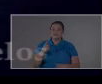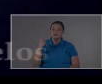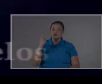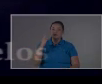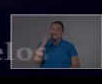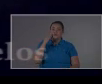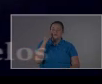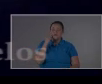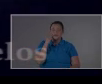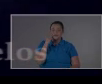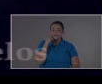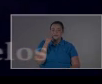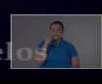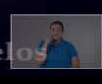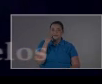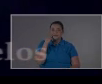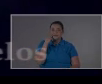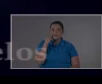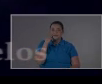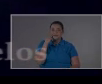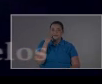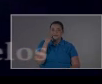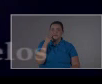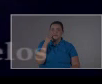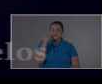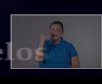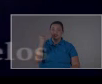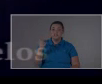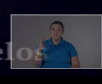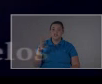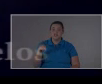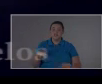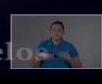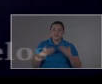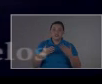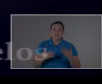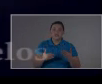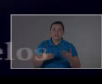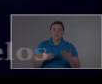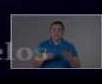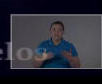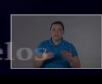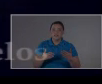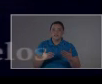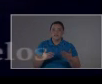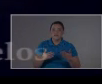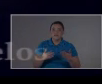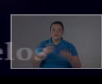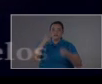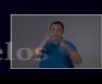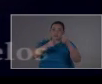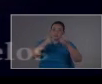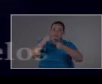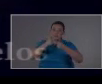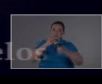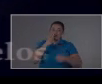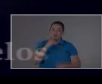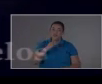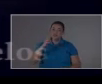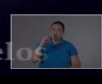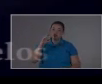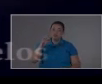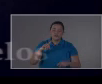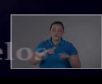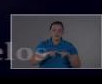madre deja de darle de lactancia a un hijo, enfrenta un tipo de duelo ahí, porque ya no depende tanto de ella.